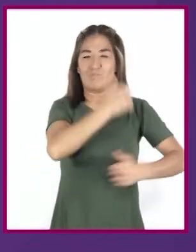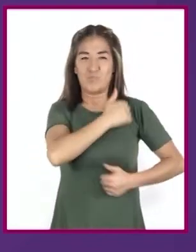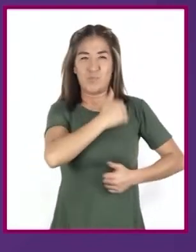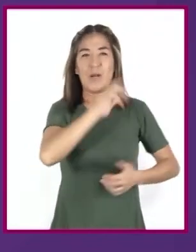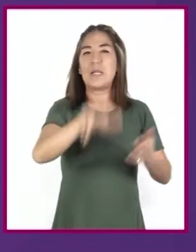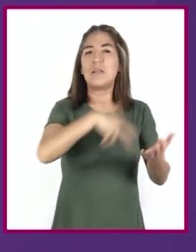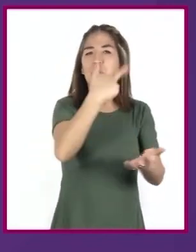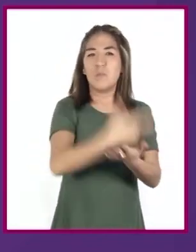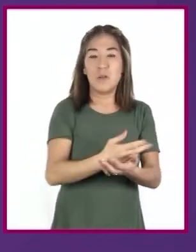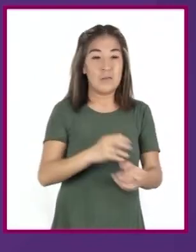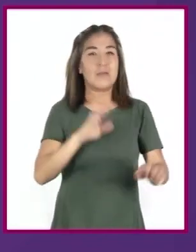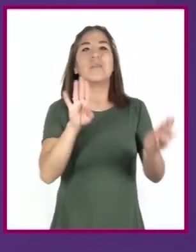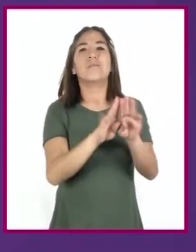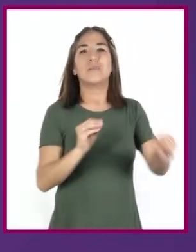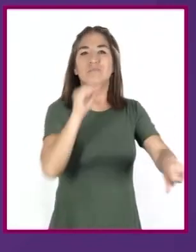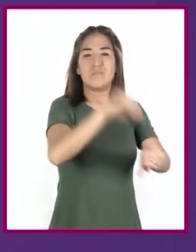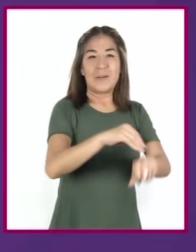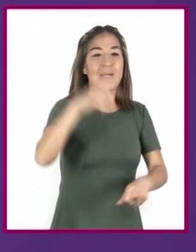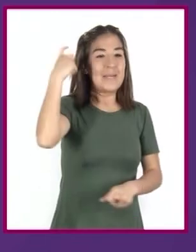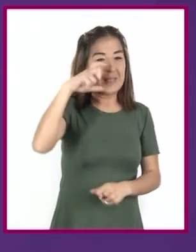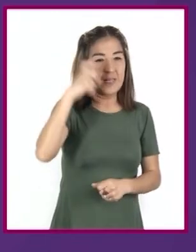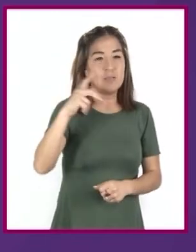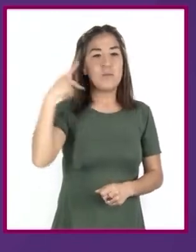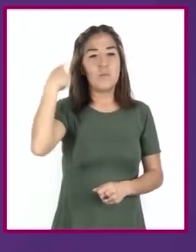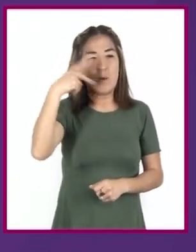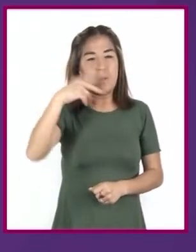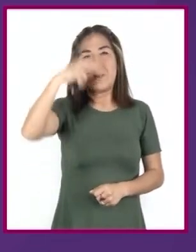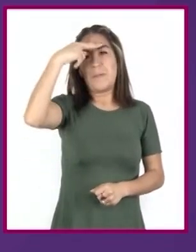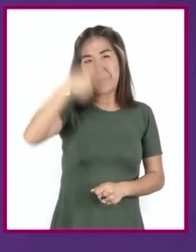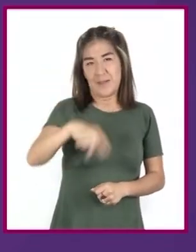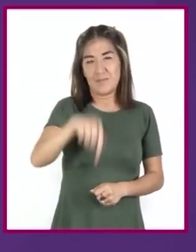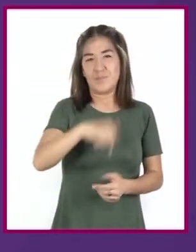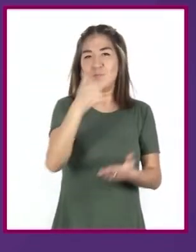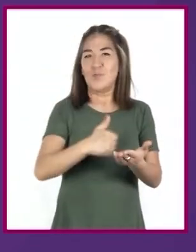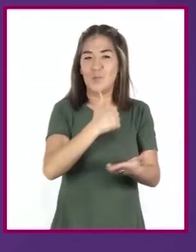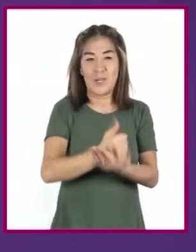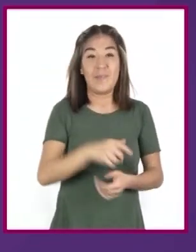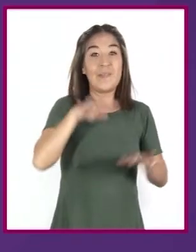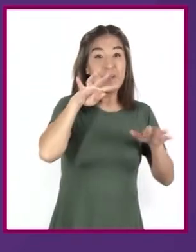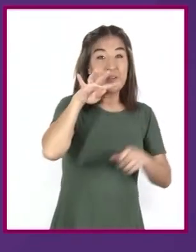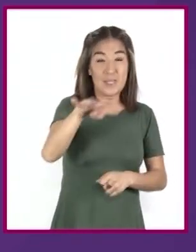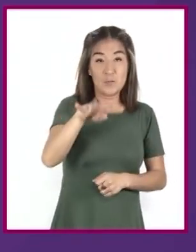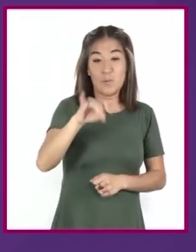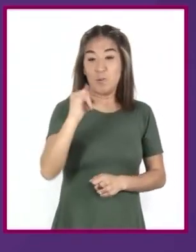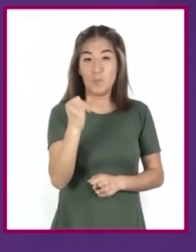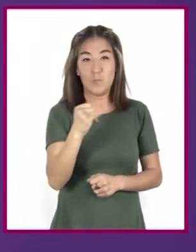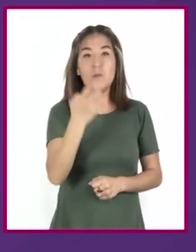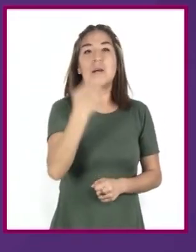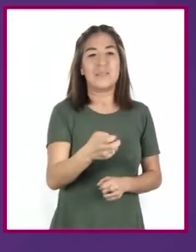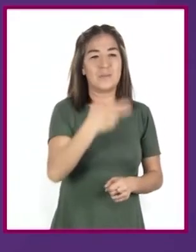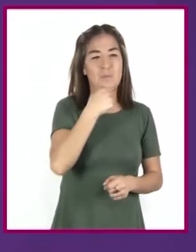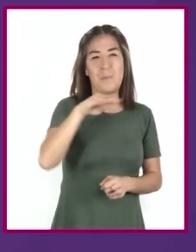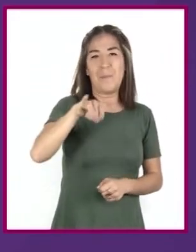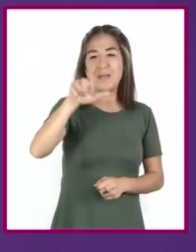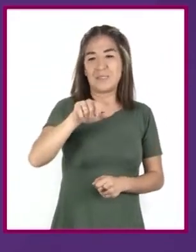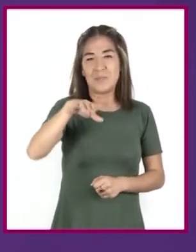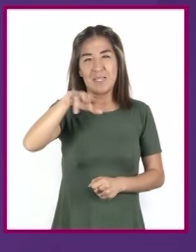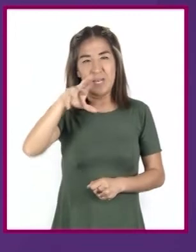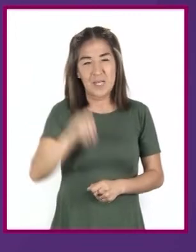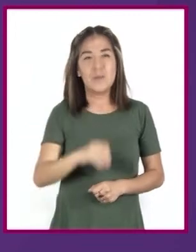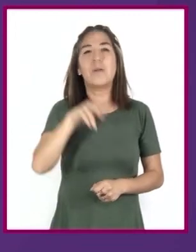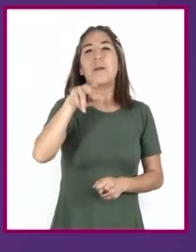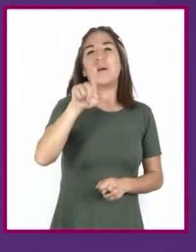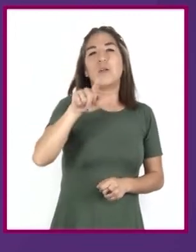tomó Puebla, Querétaro y México. Para el 19 de junio, Maximiliano de Habsburgo, Tomás Mejía y Miguel